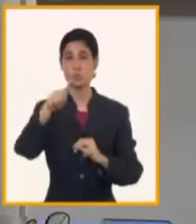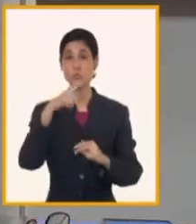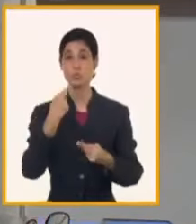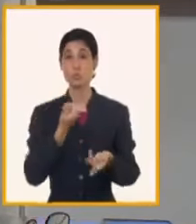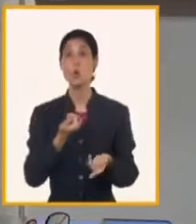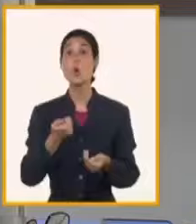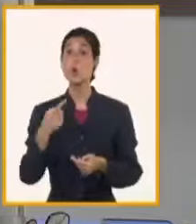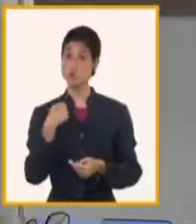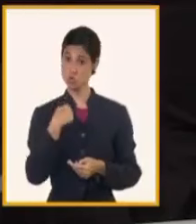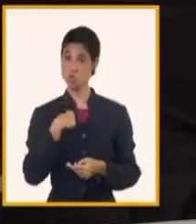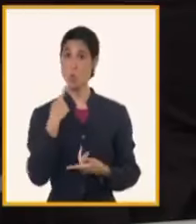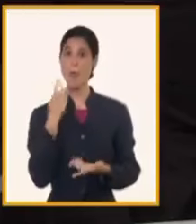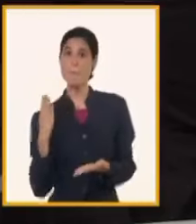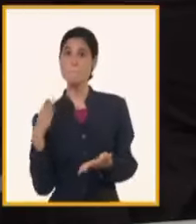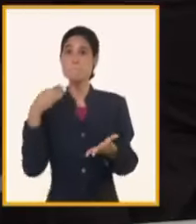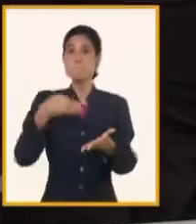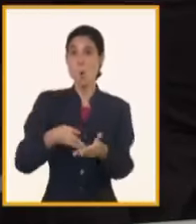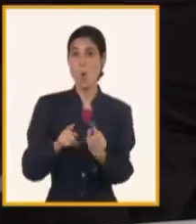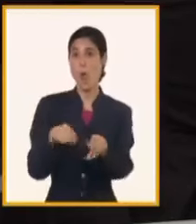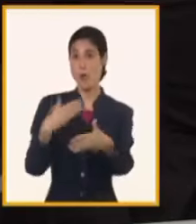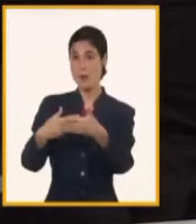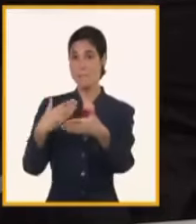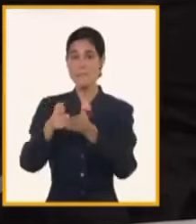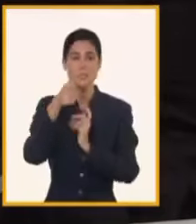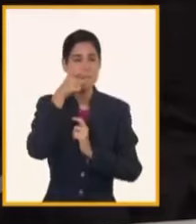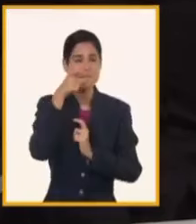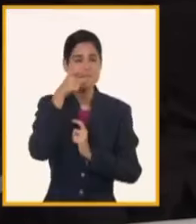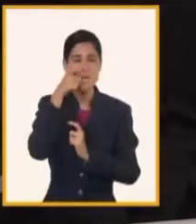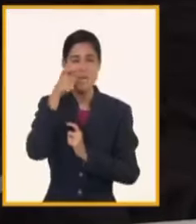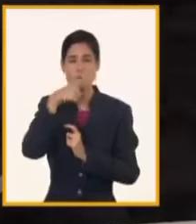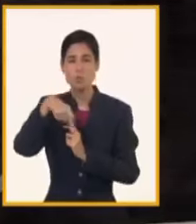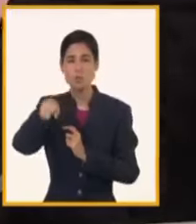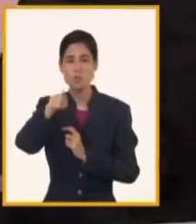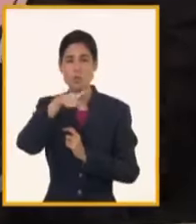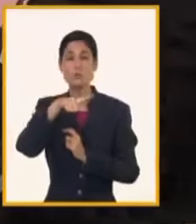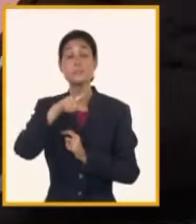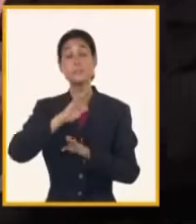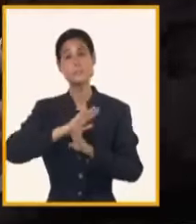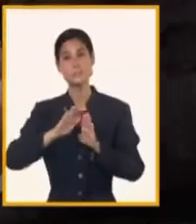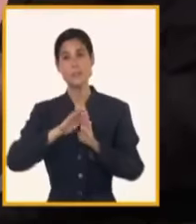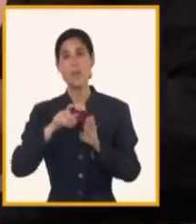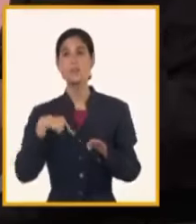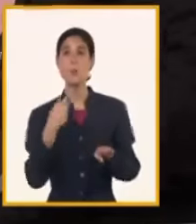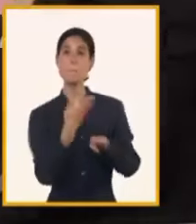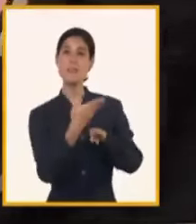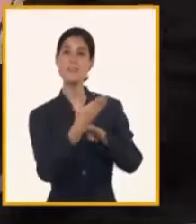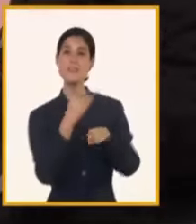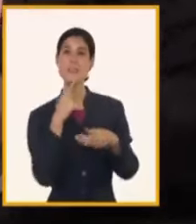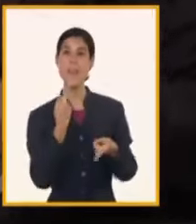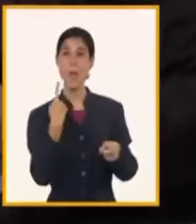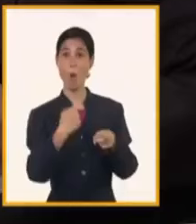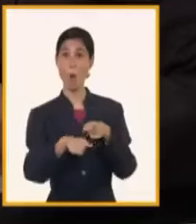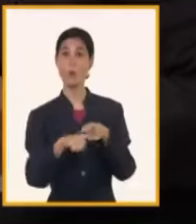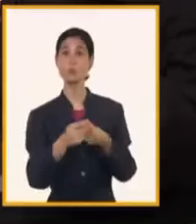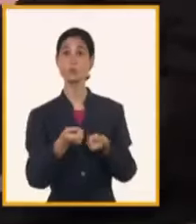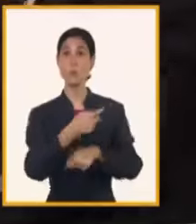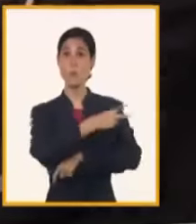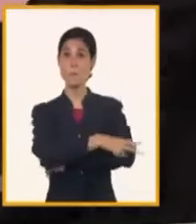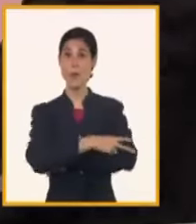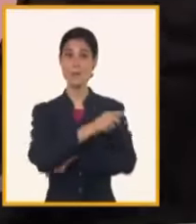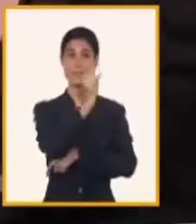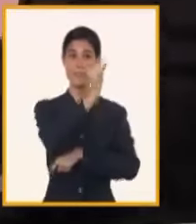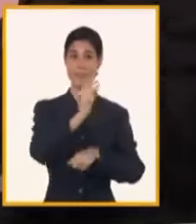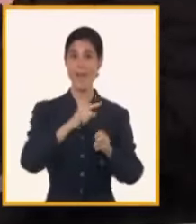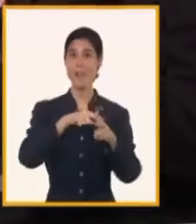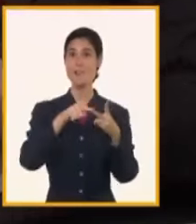aceite y le dijimos venga venga vamos a conversar vamos a vamos a compartir criteri de